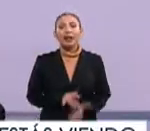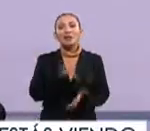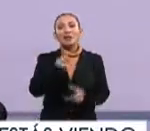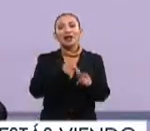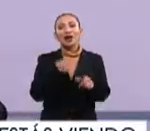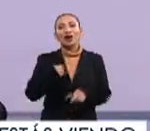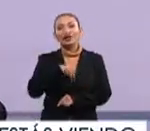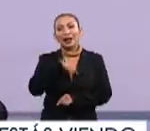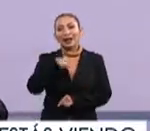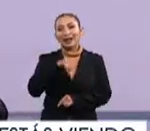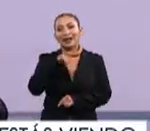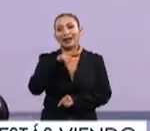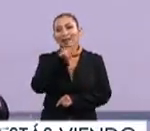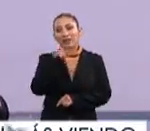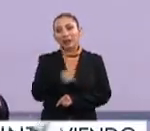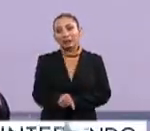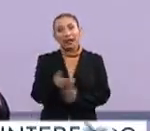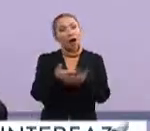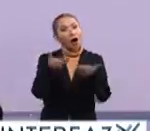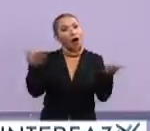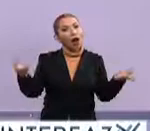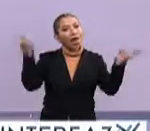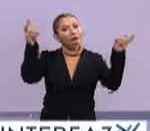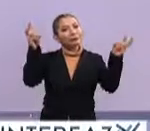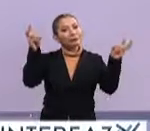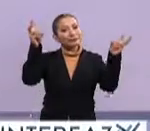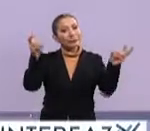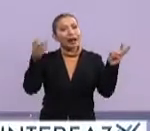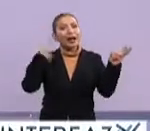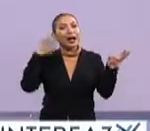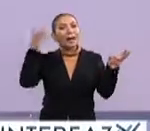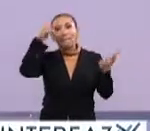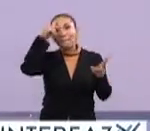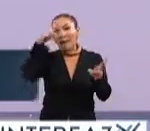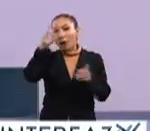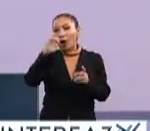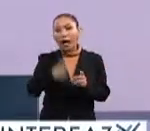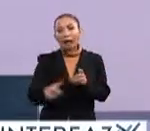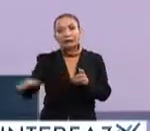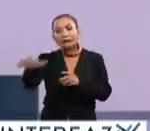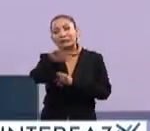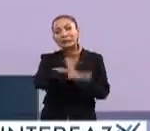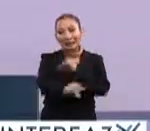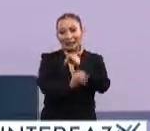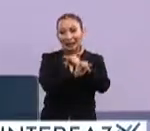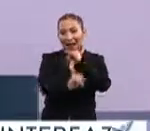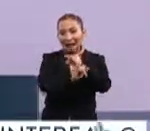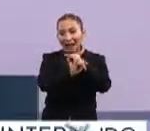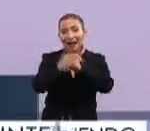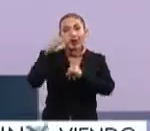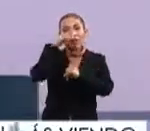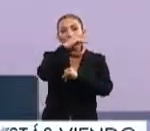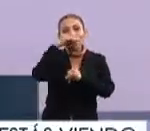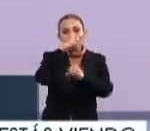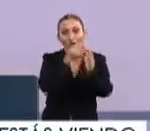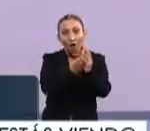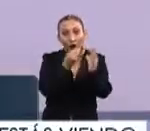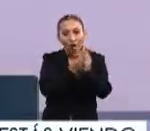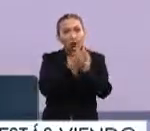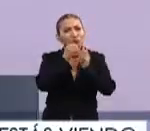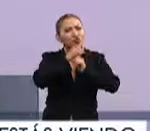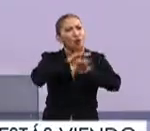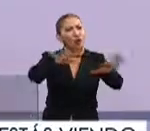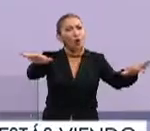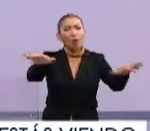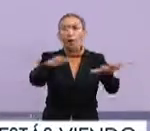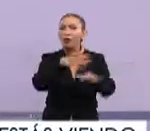Gracias por continuar con nosotros en Interfaz y llegamos a nuestra sección sobre México X, la plataforma de cursos gratuitos masivos